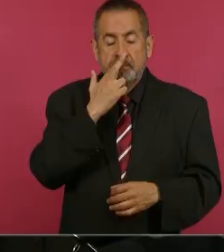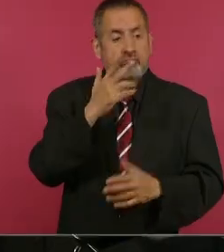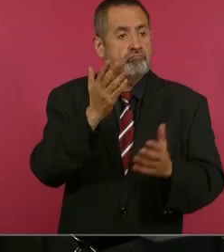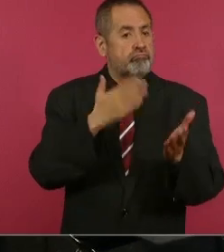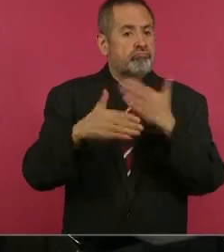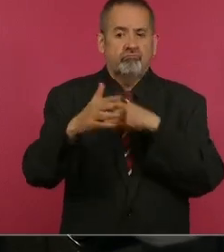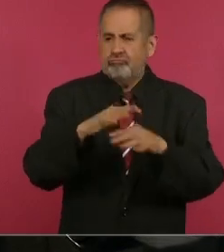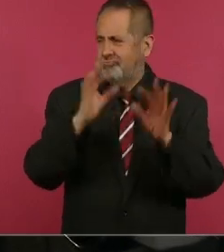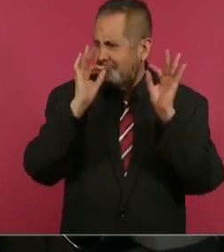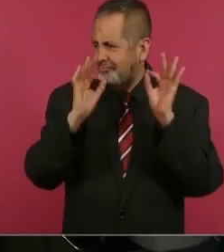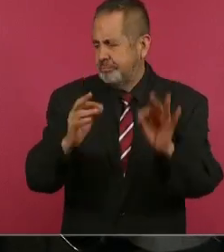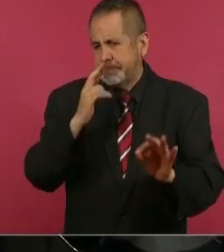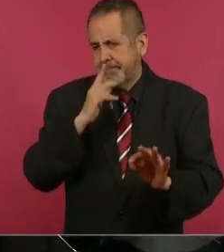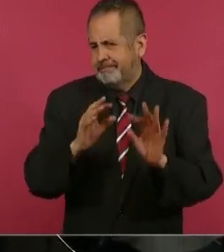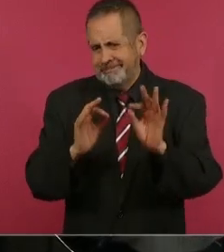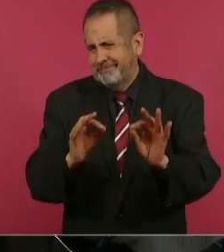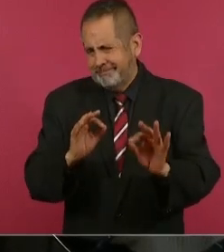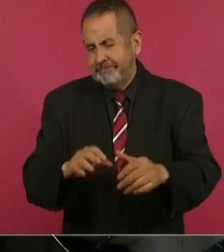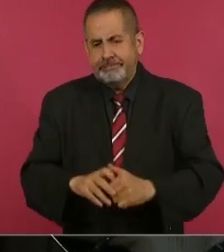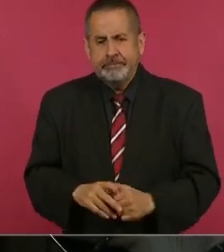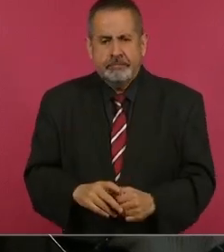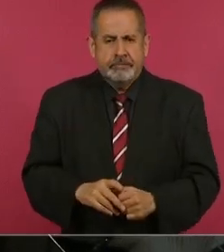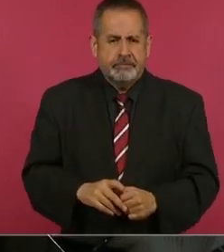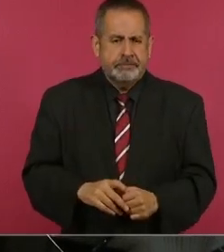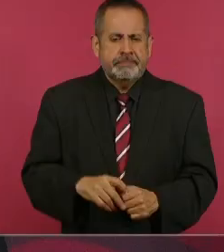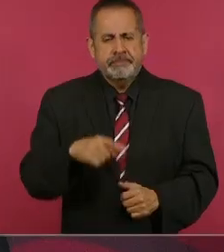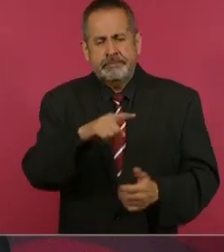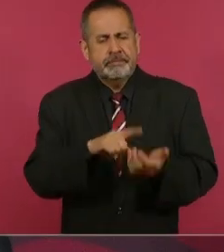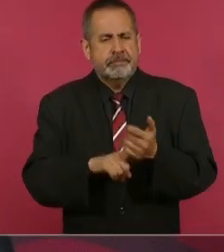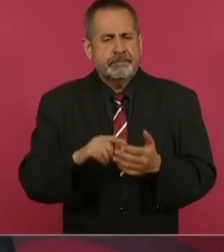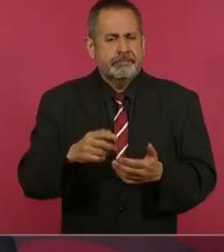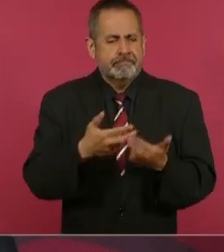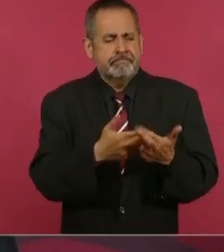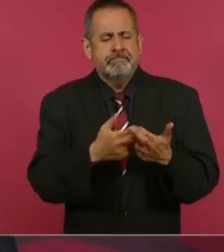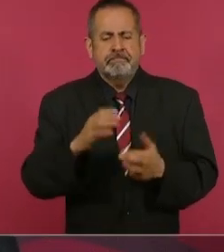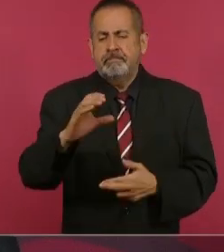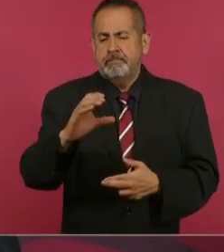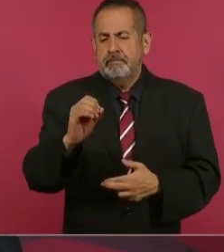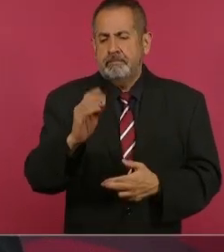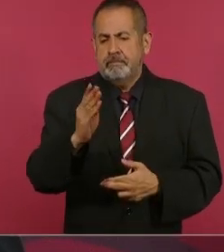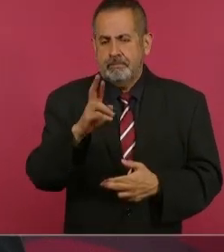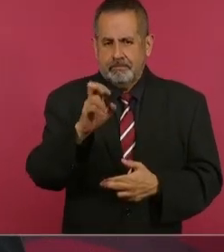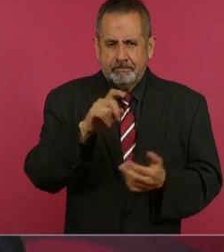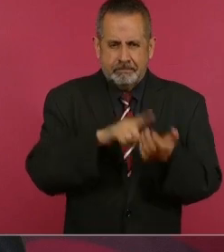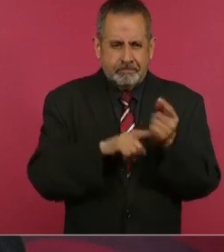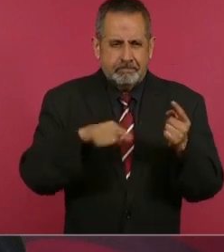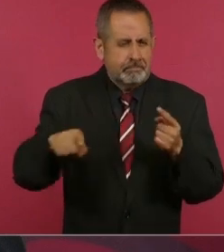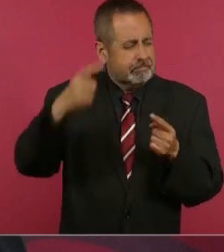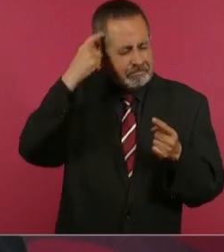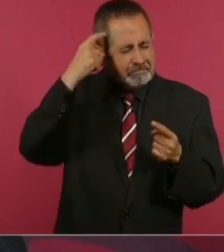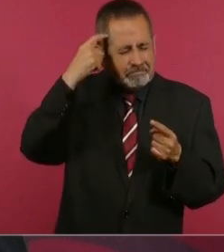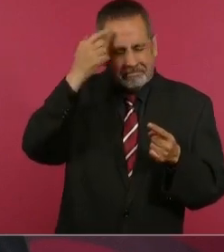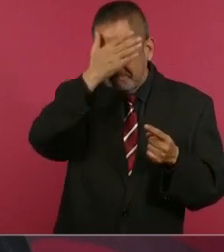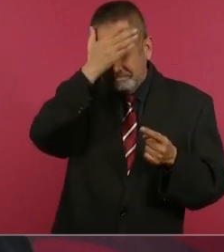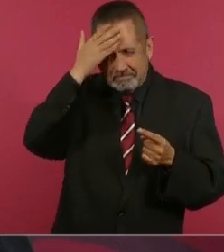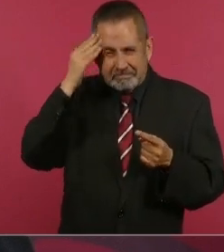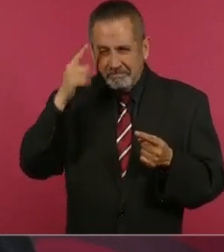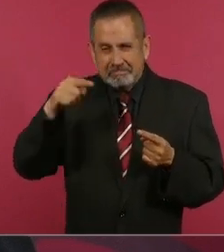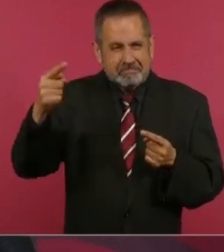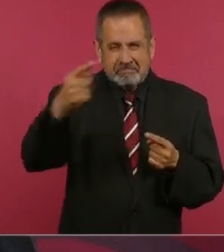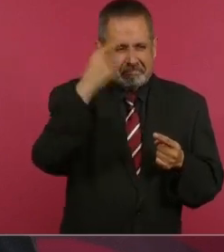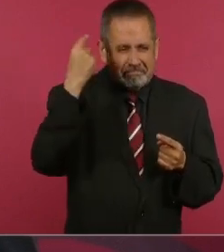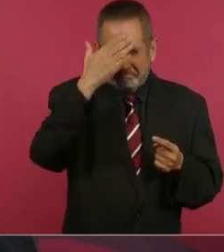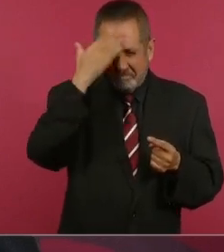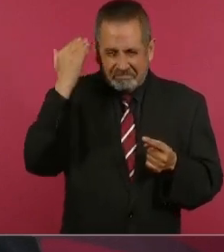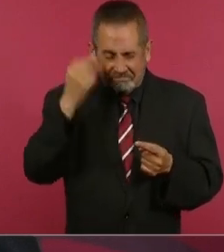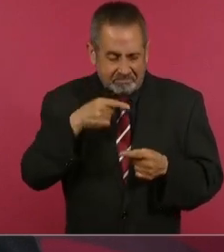para Sonora. Lo del cobre, estoy seguro que no lo tenían registrado.